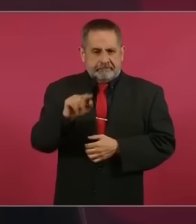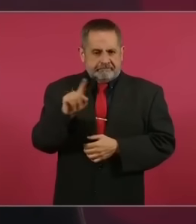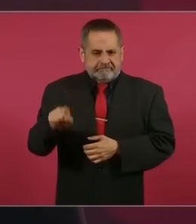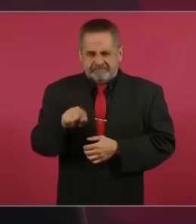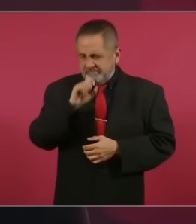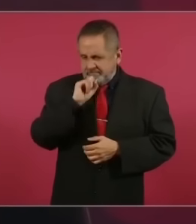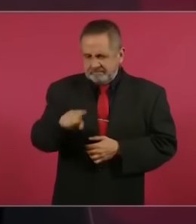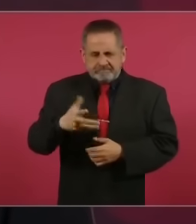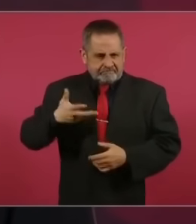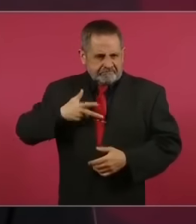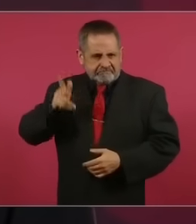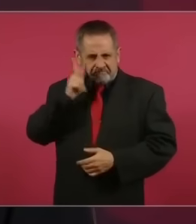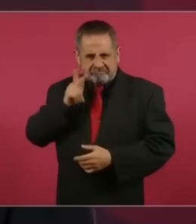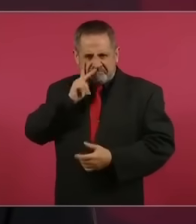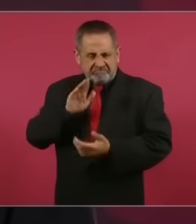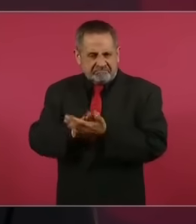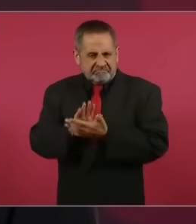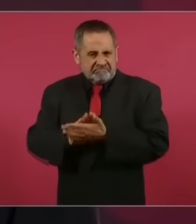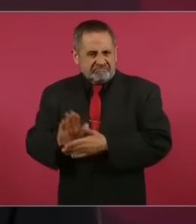Y tengo pruebas